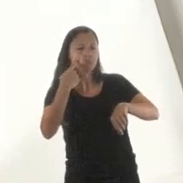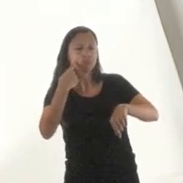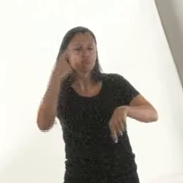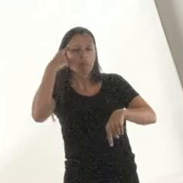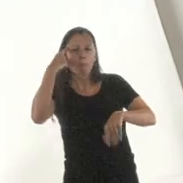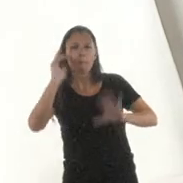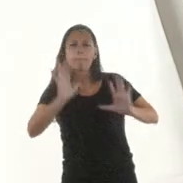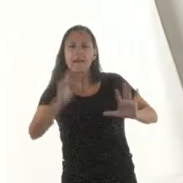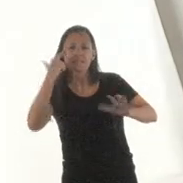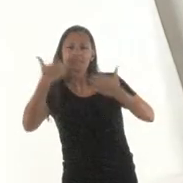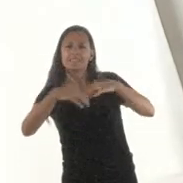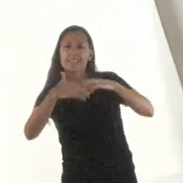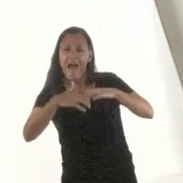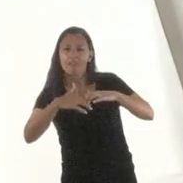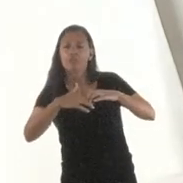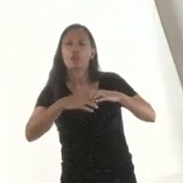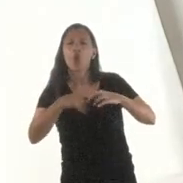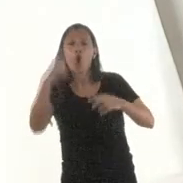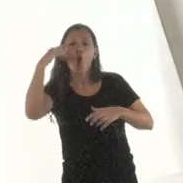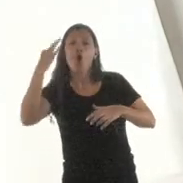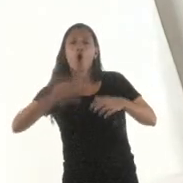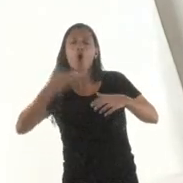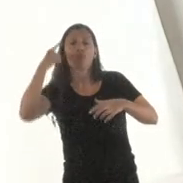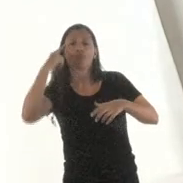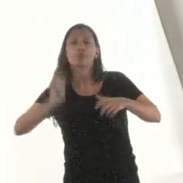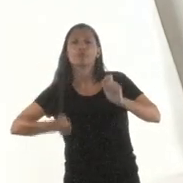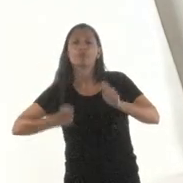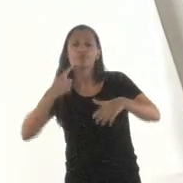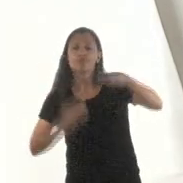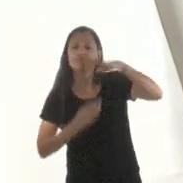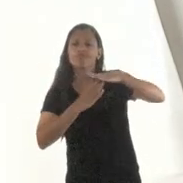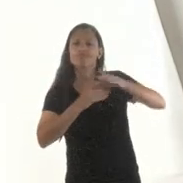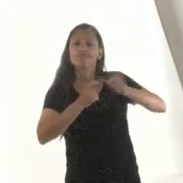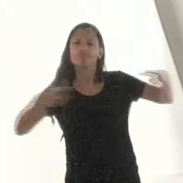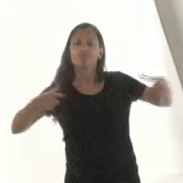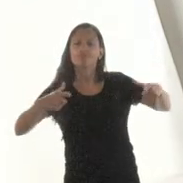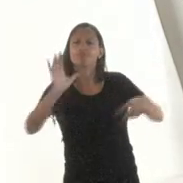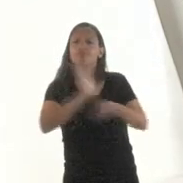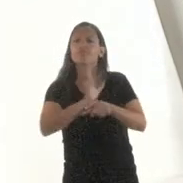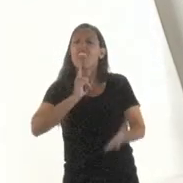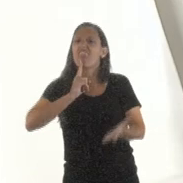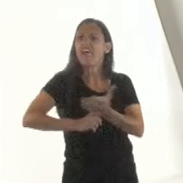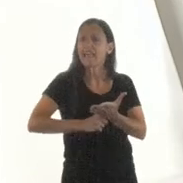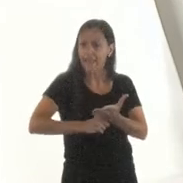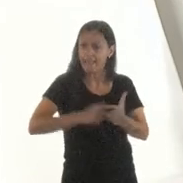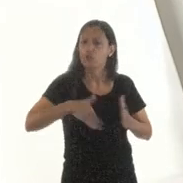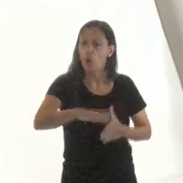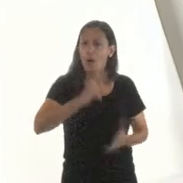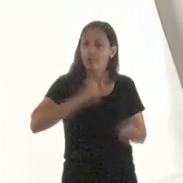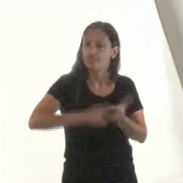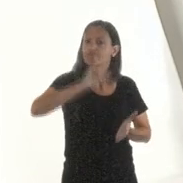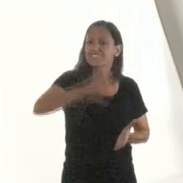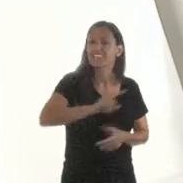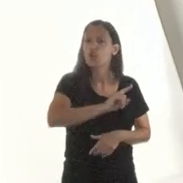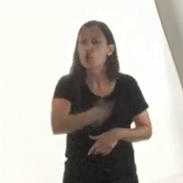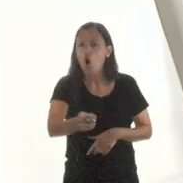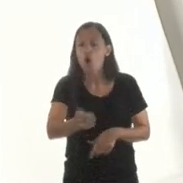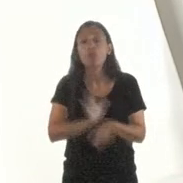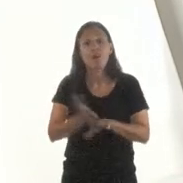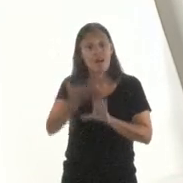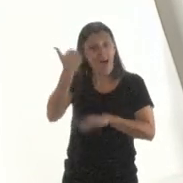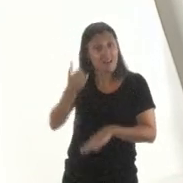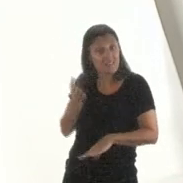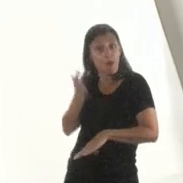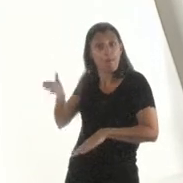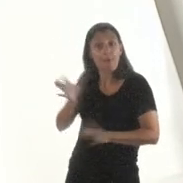la ampliación de la Corte por decreto. Por un lado, le quiero preguntar eso. Es ayer lo que le pidió